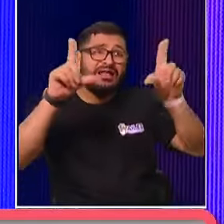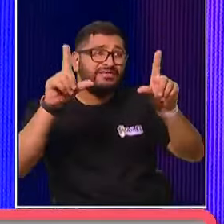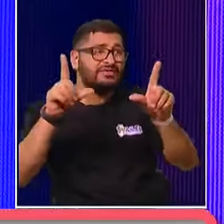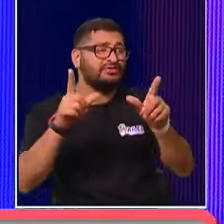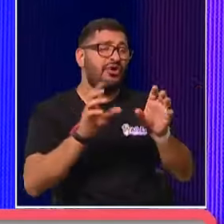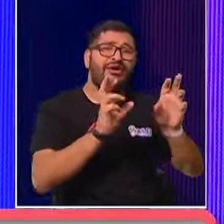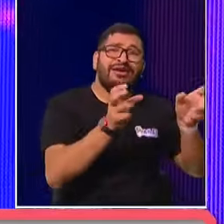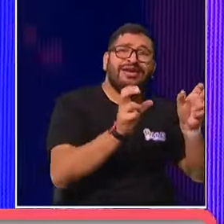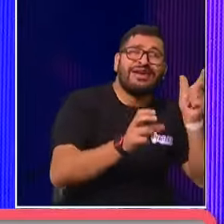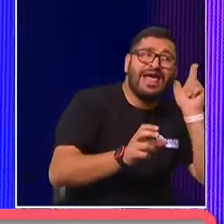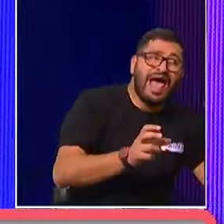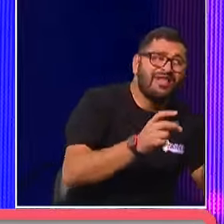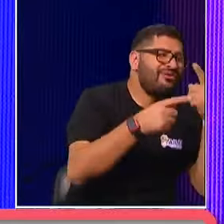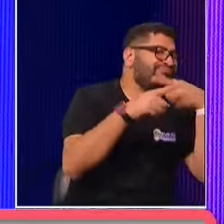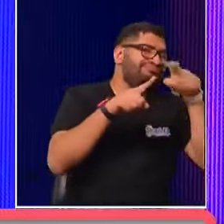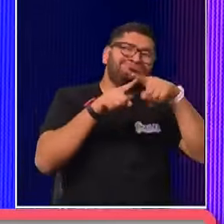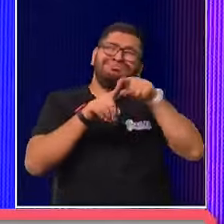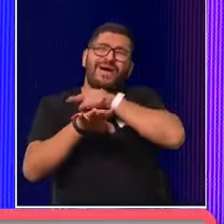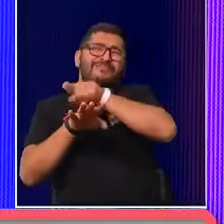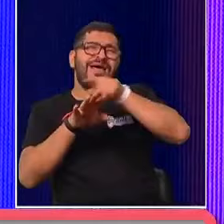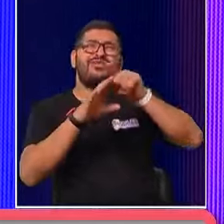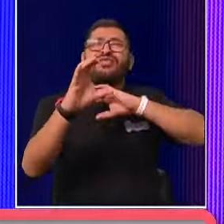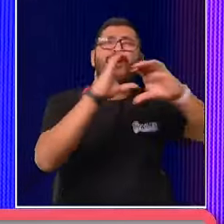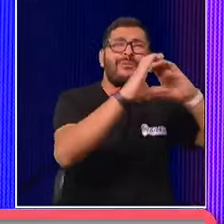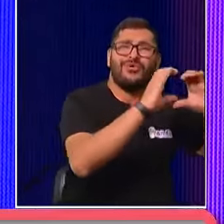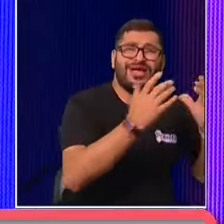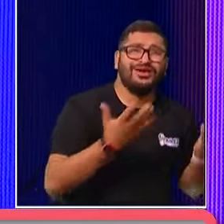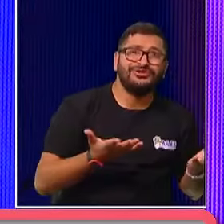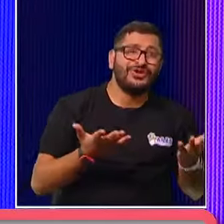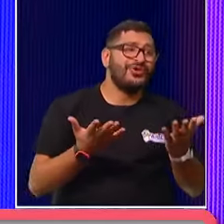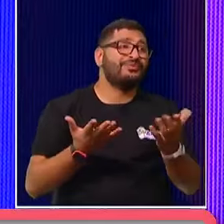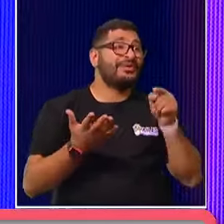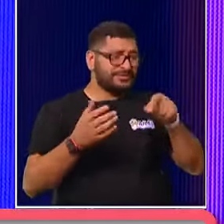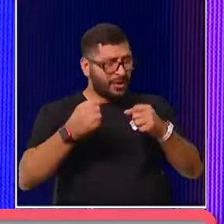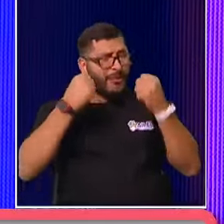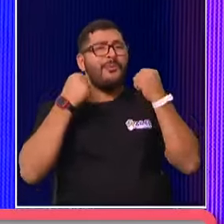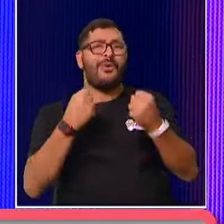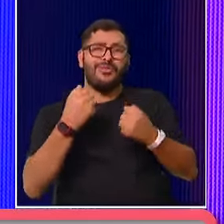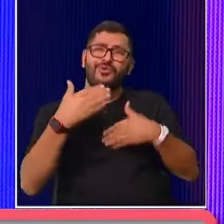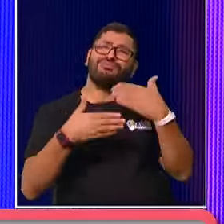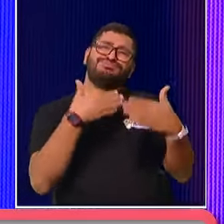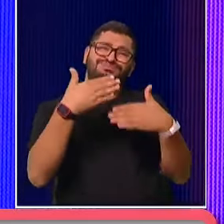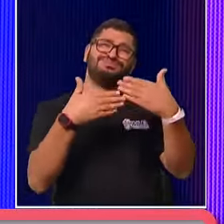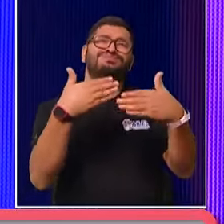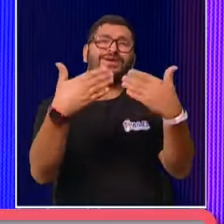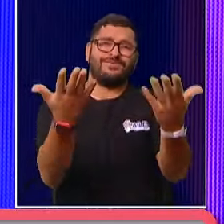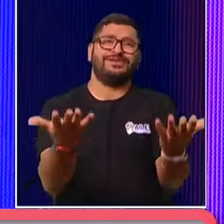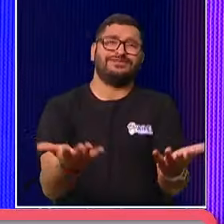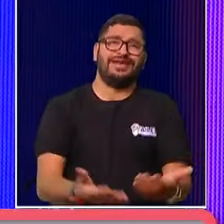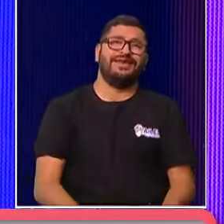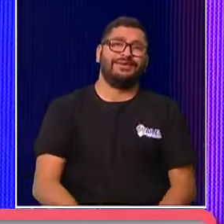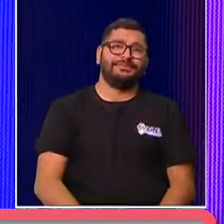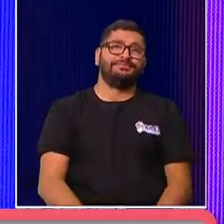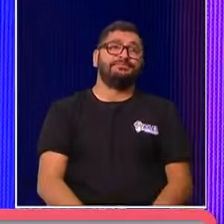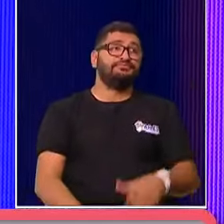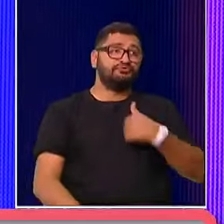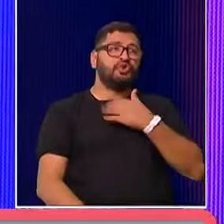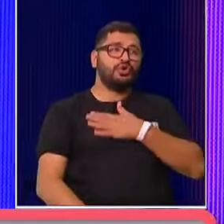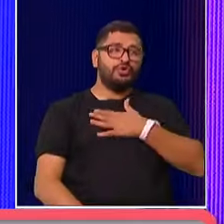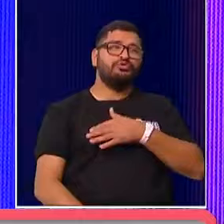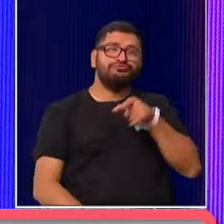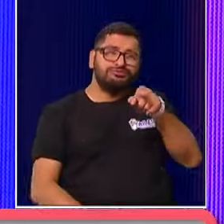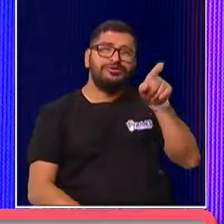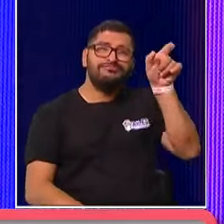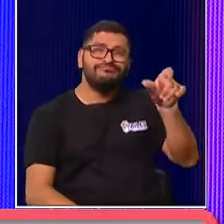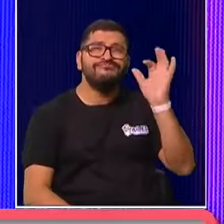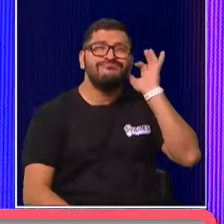muchos medios que nos acompañan, nosotros podemos salir adelante. Entonces yo te quiero decir a ti, que eres la hermana menor, que